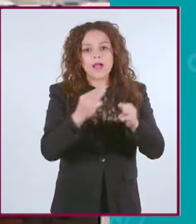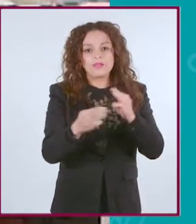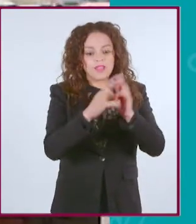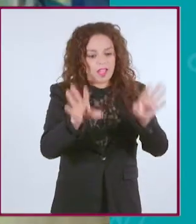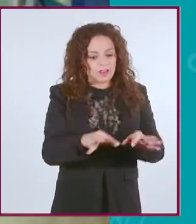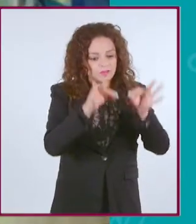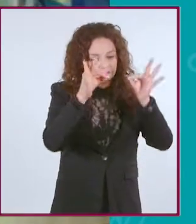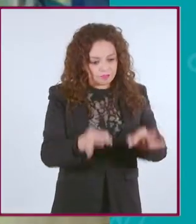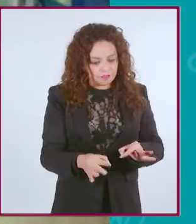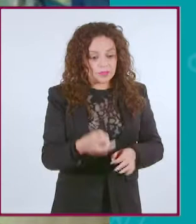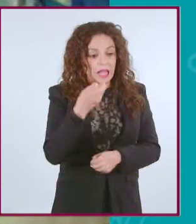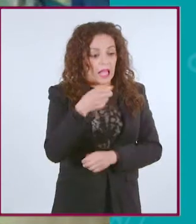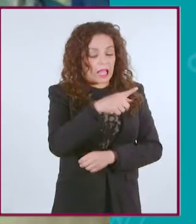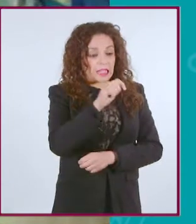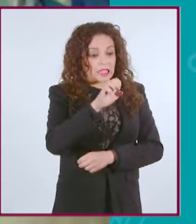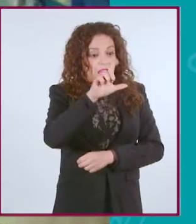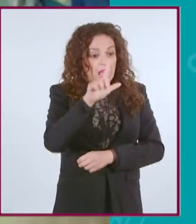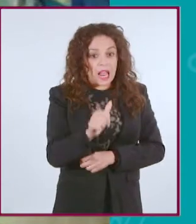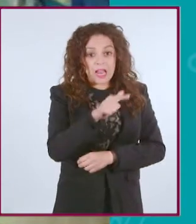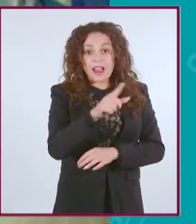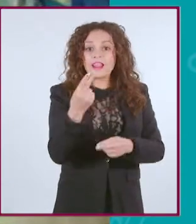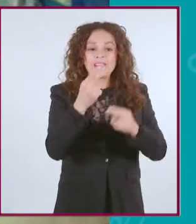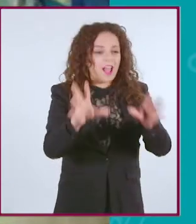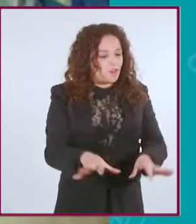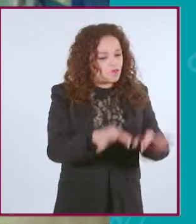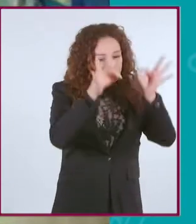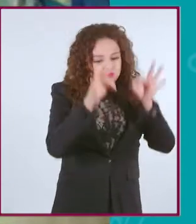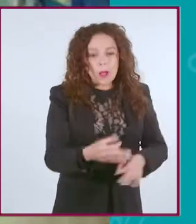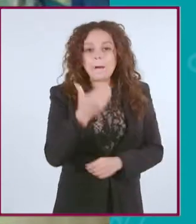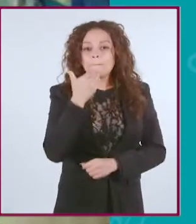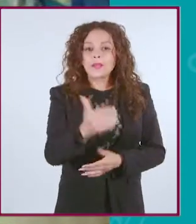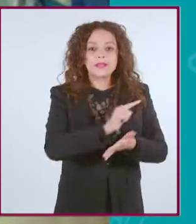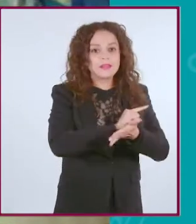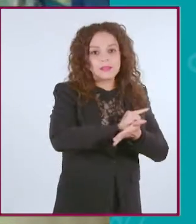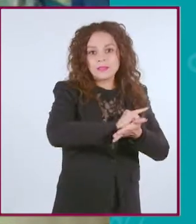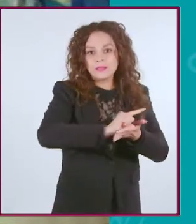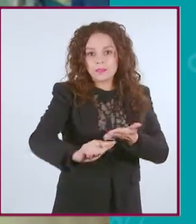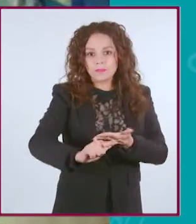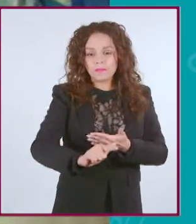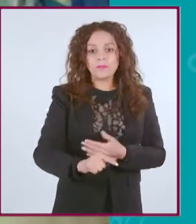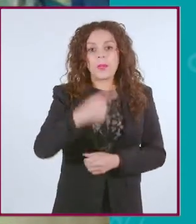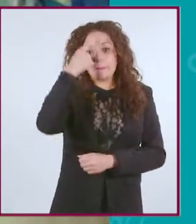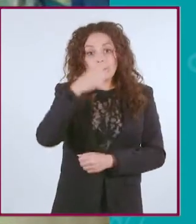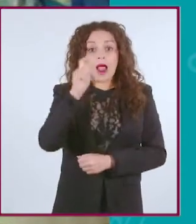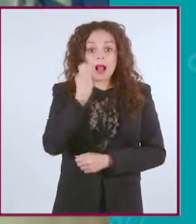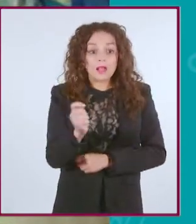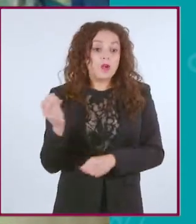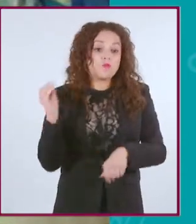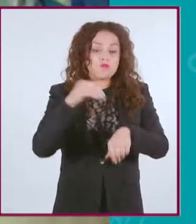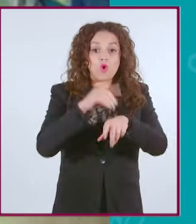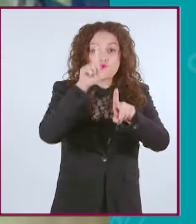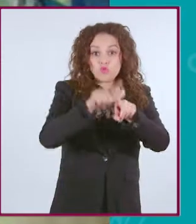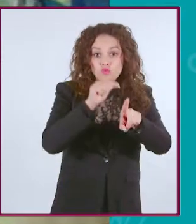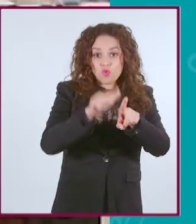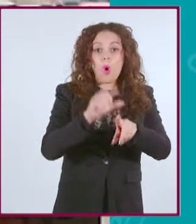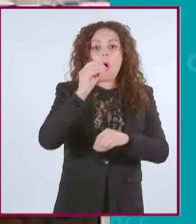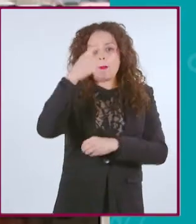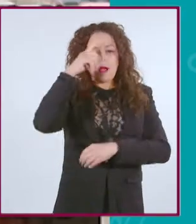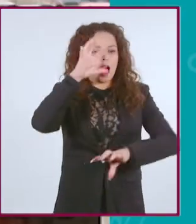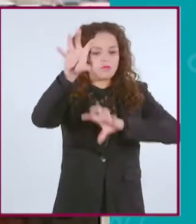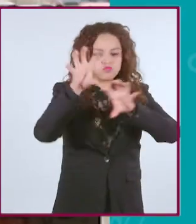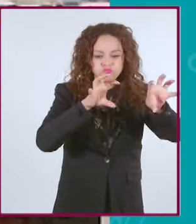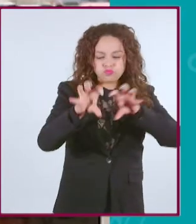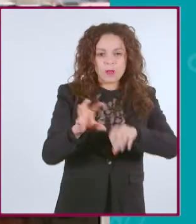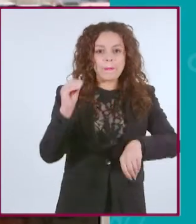correctamente. O sea, purificar esa tela, que quede completamente limpia, ya sea para teñirla o para estamparla, ¿no?